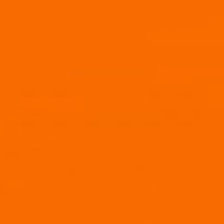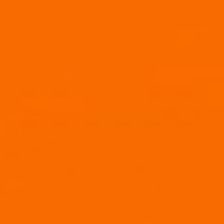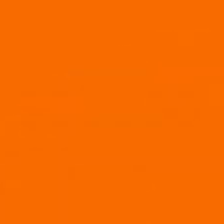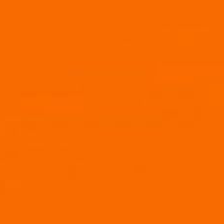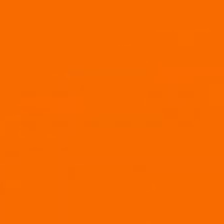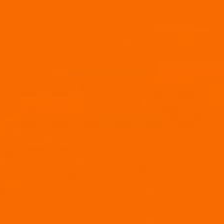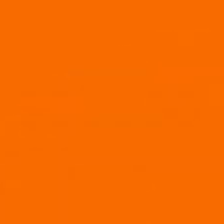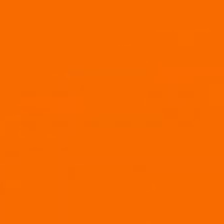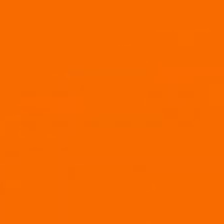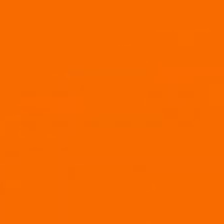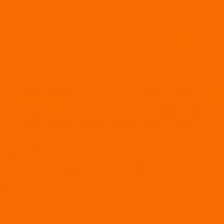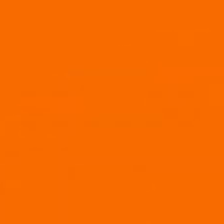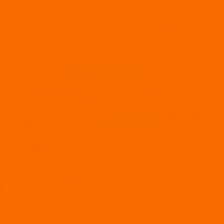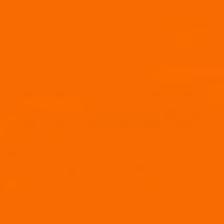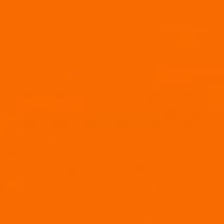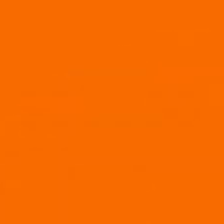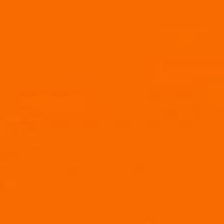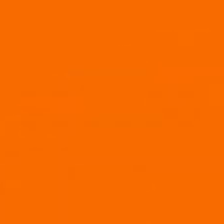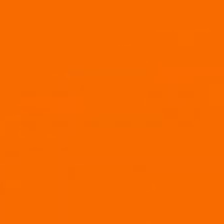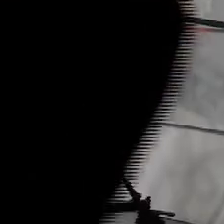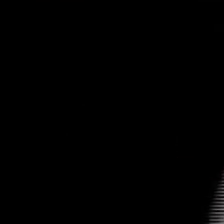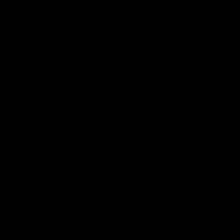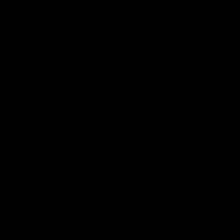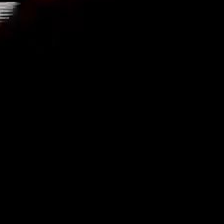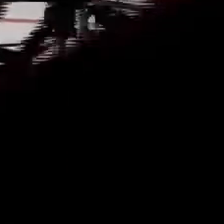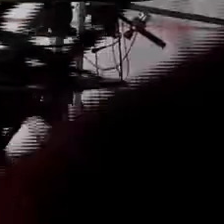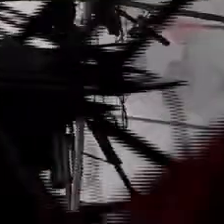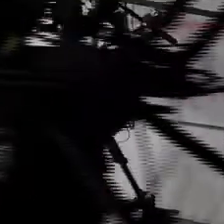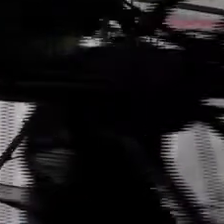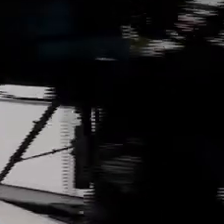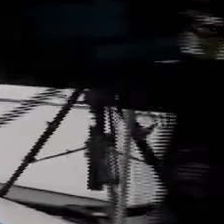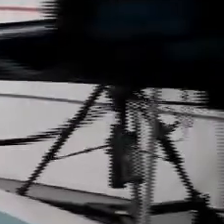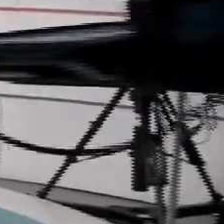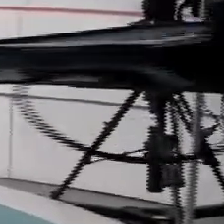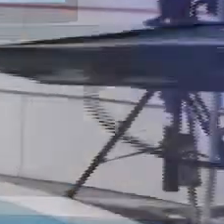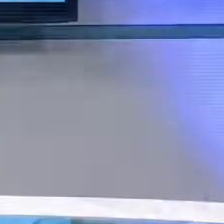4101-5910. Popular Pensiones, el asesor de su futuro.